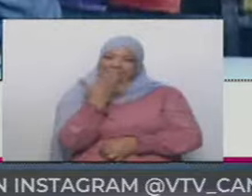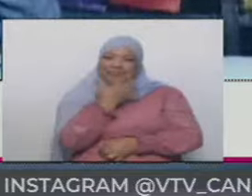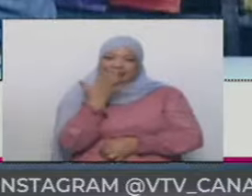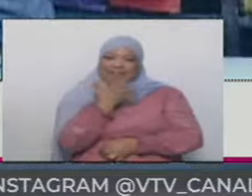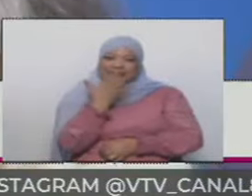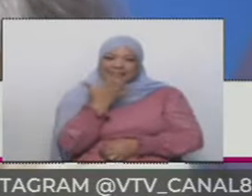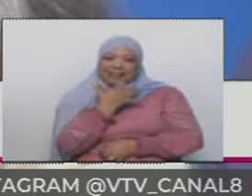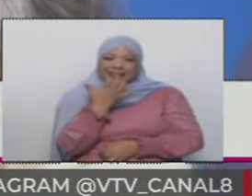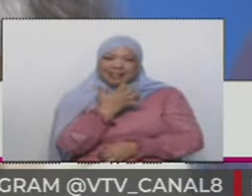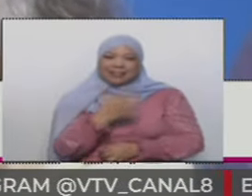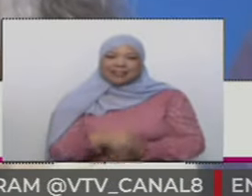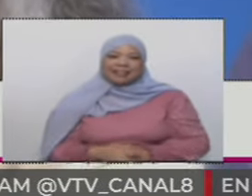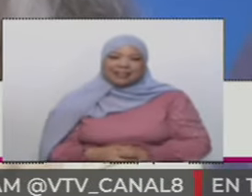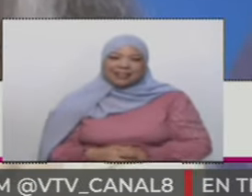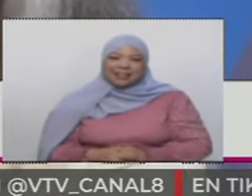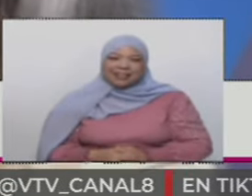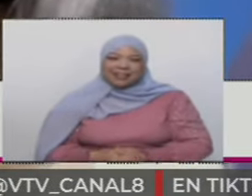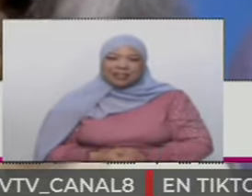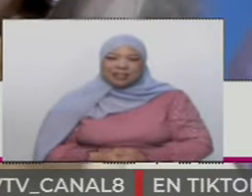Ah, eso sí.